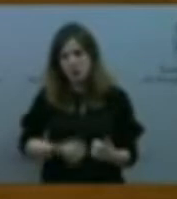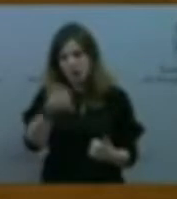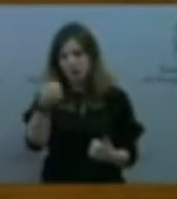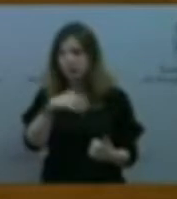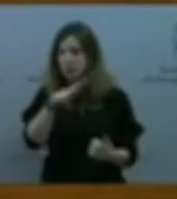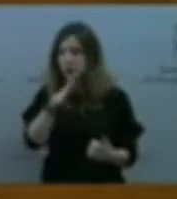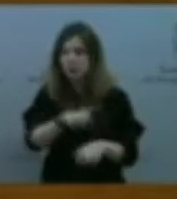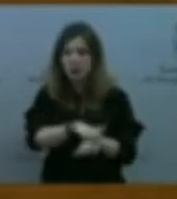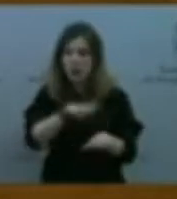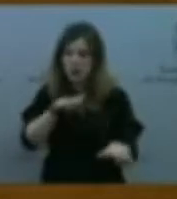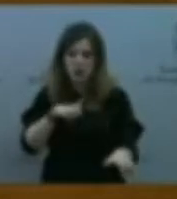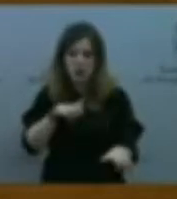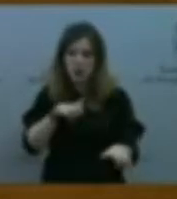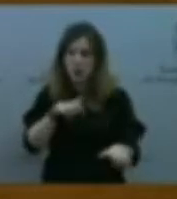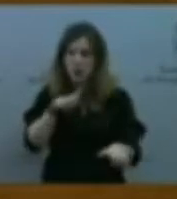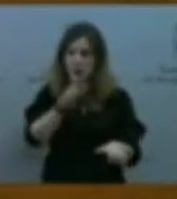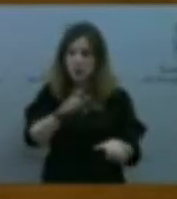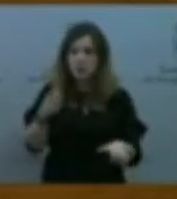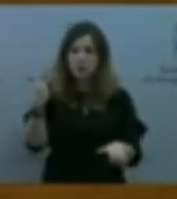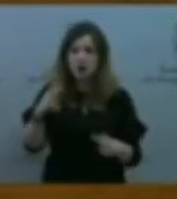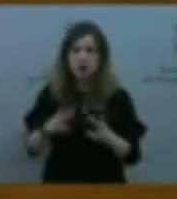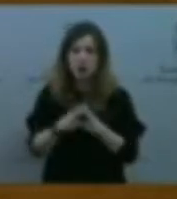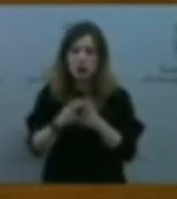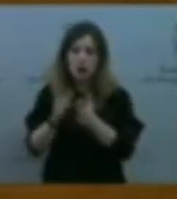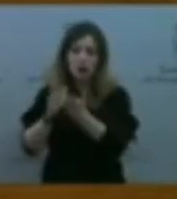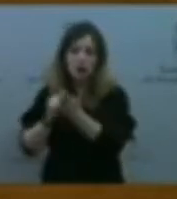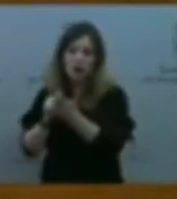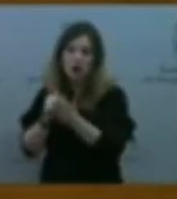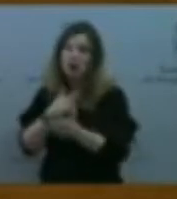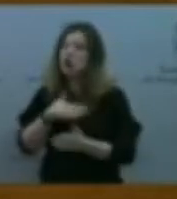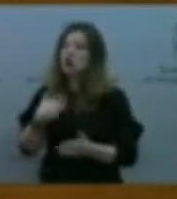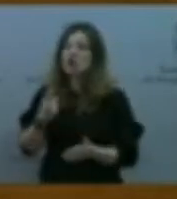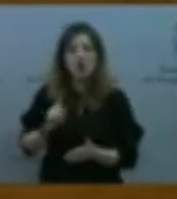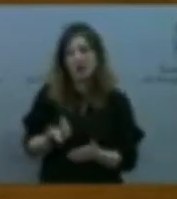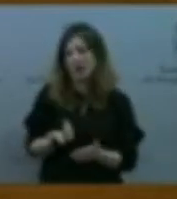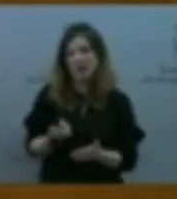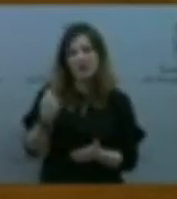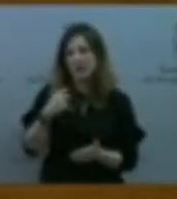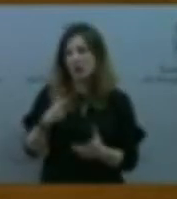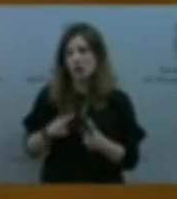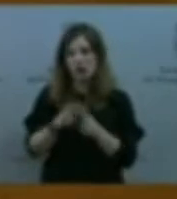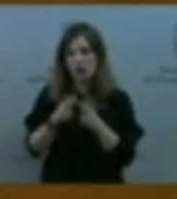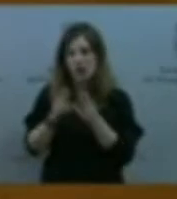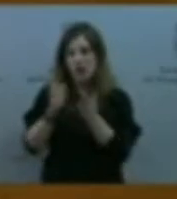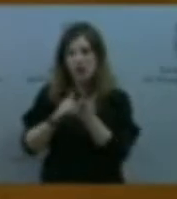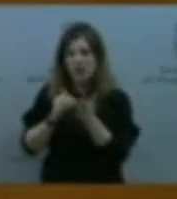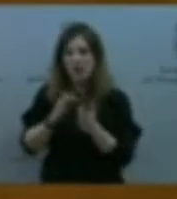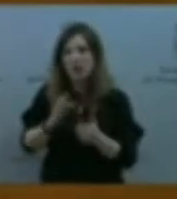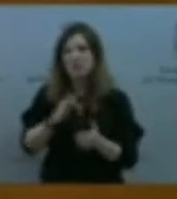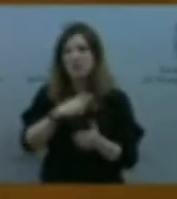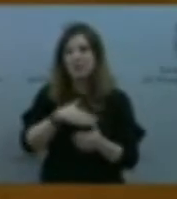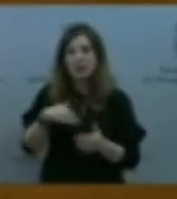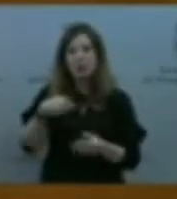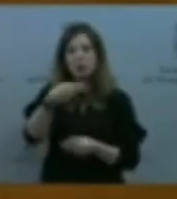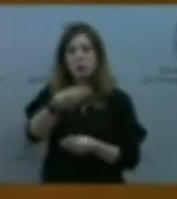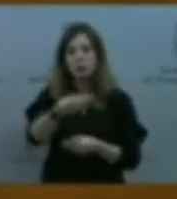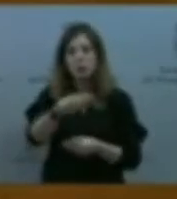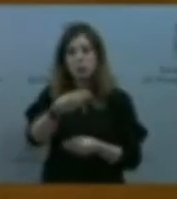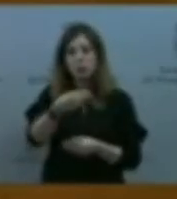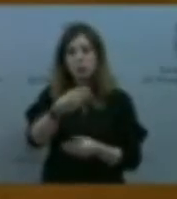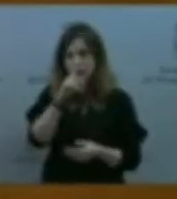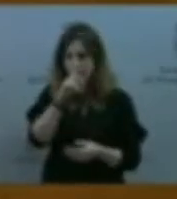perceptores no quieren serlo solo, sino que quieren utilizar ese puente, ese